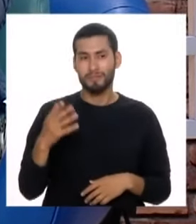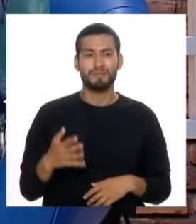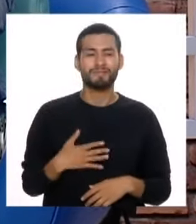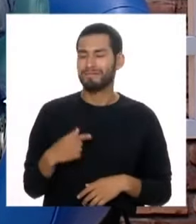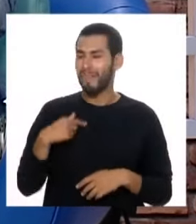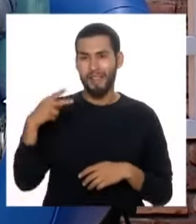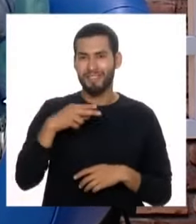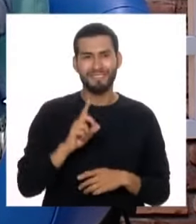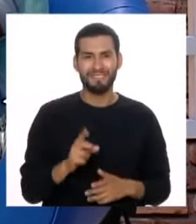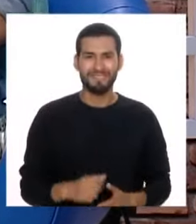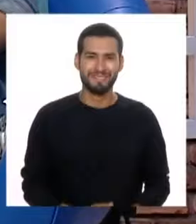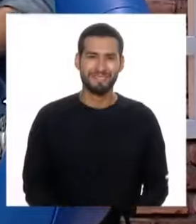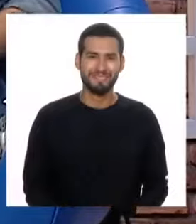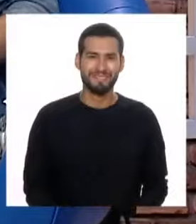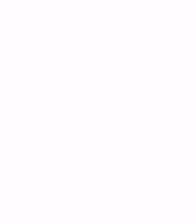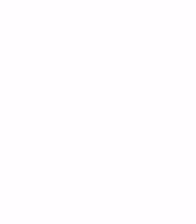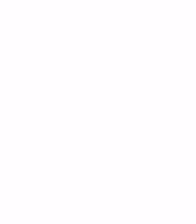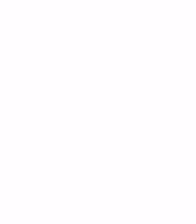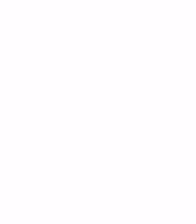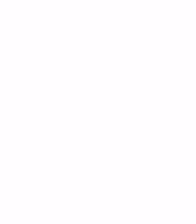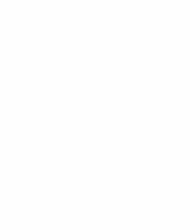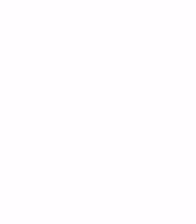yendo el corte.